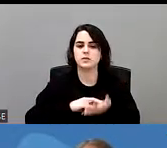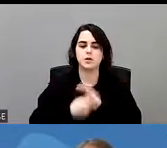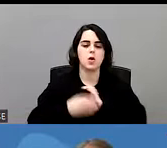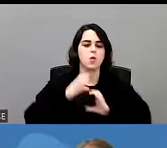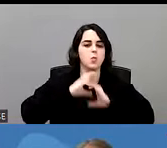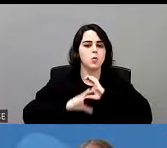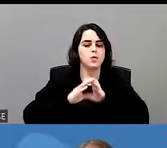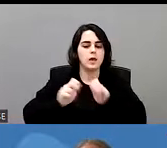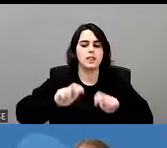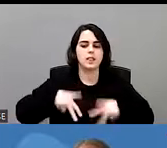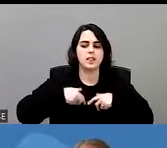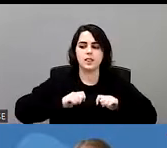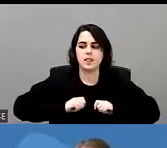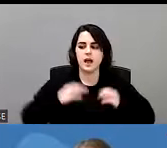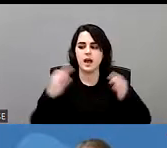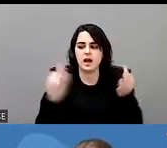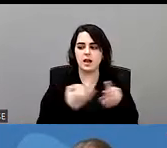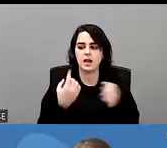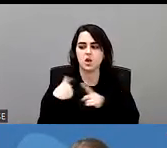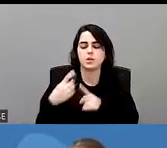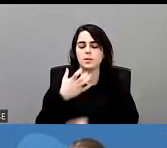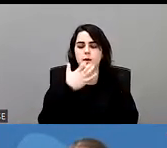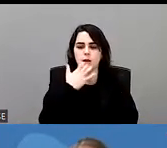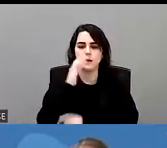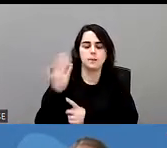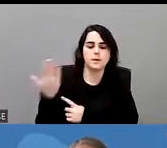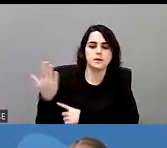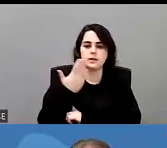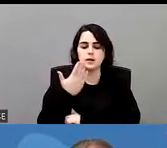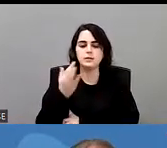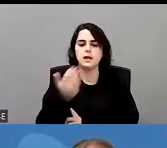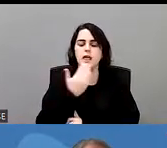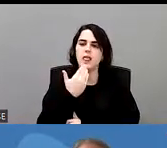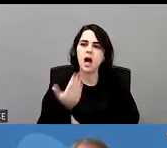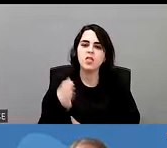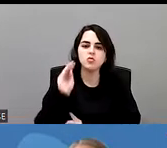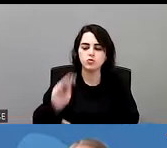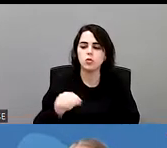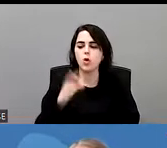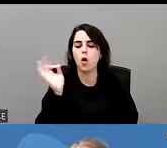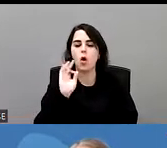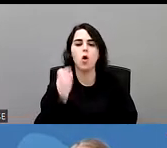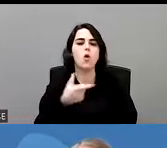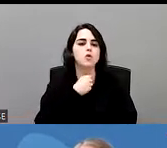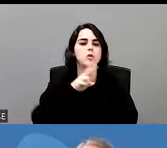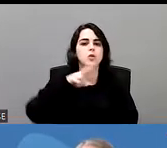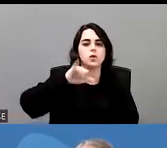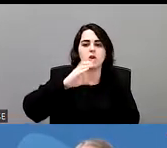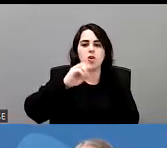comunicación pues nos permite o le permite a ella decir cosas como poder presentarse, decir la edad que tiene y, por qué no, que le gustan los